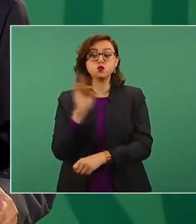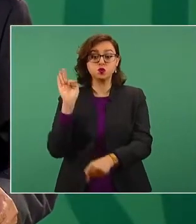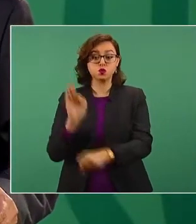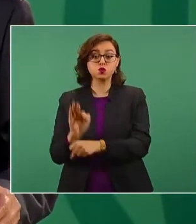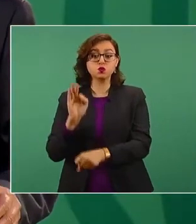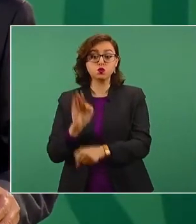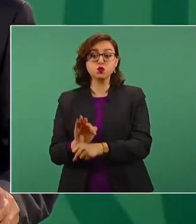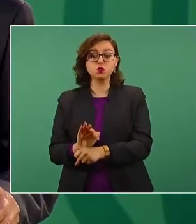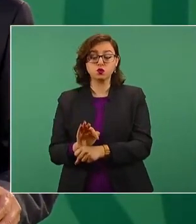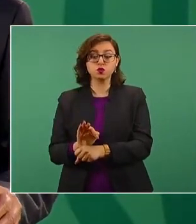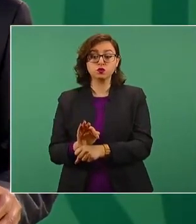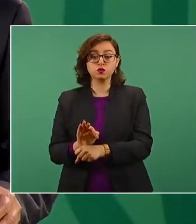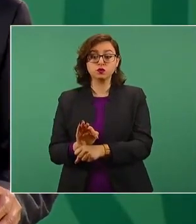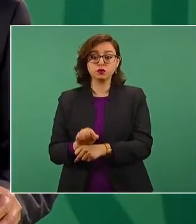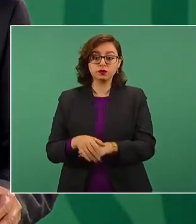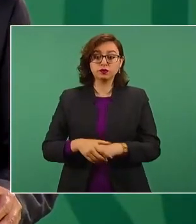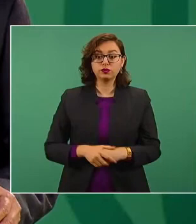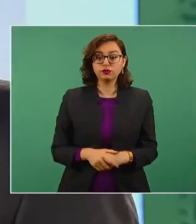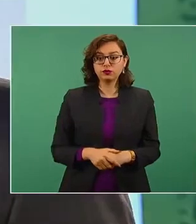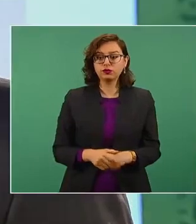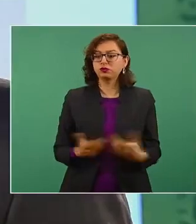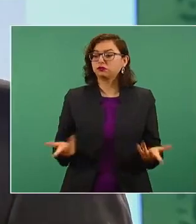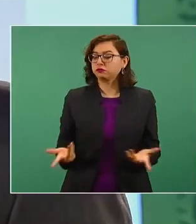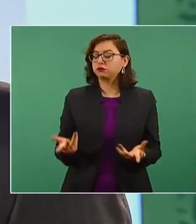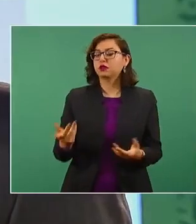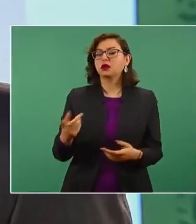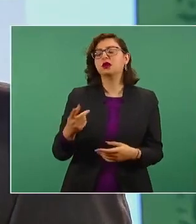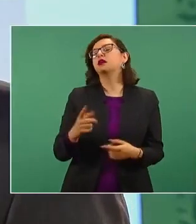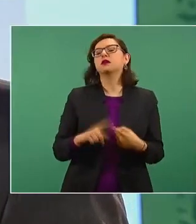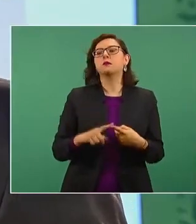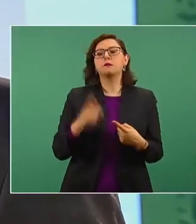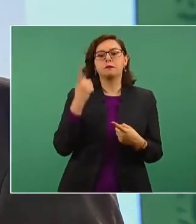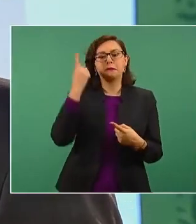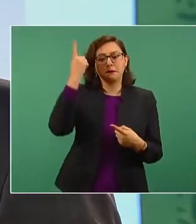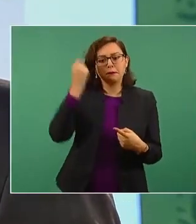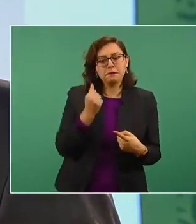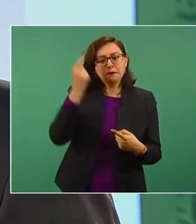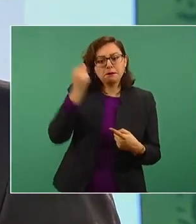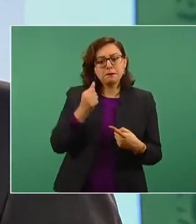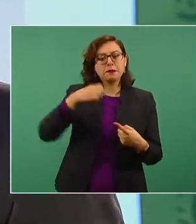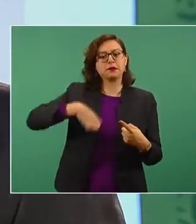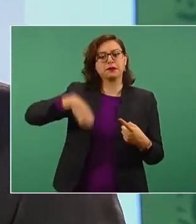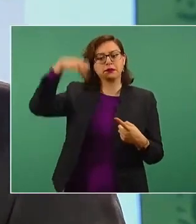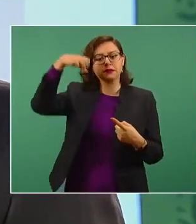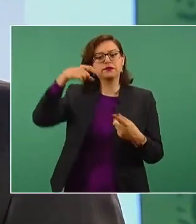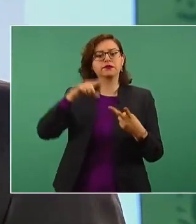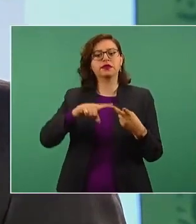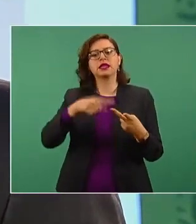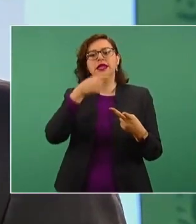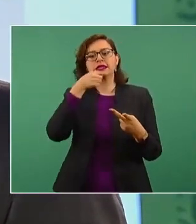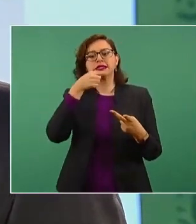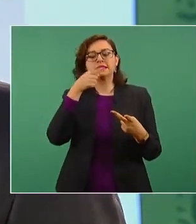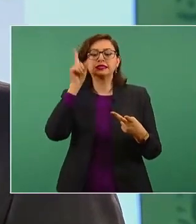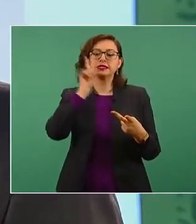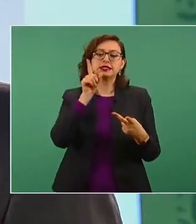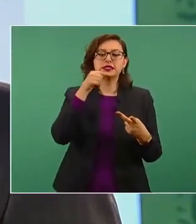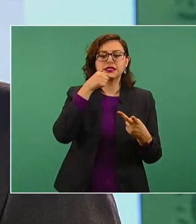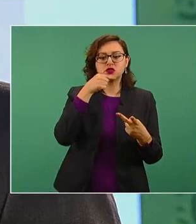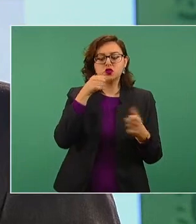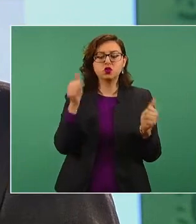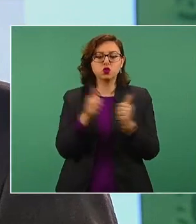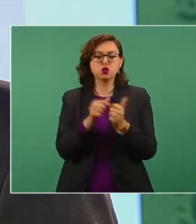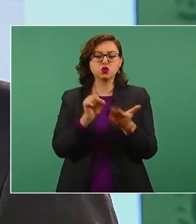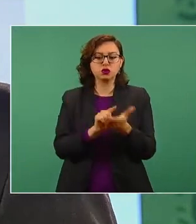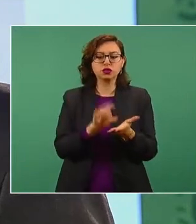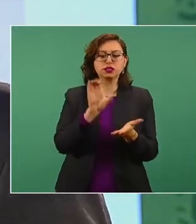de quienes reciben una pensión, de adultos mayores, de las niñas o los niños con